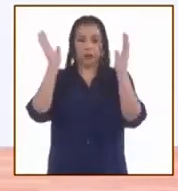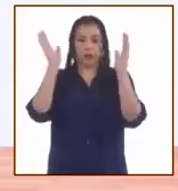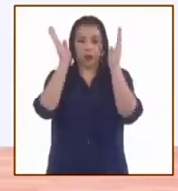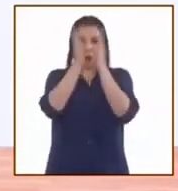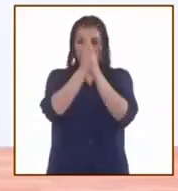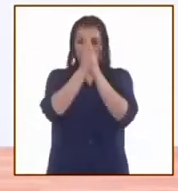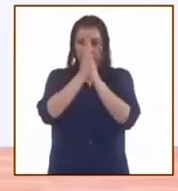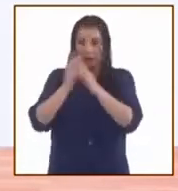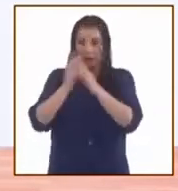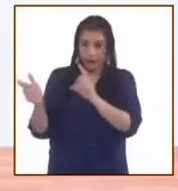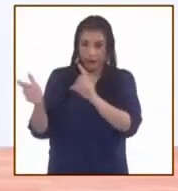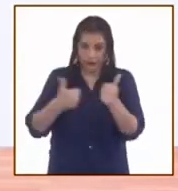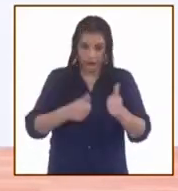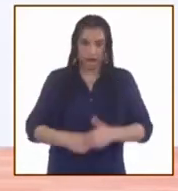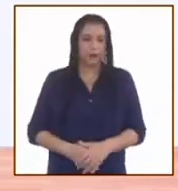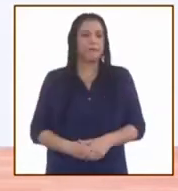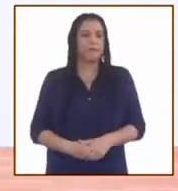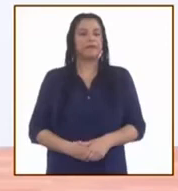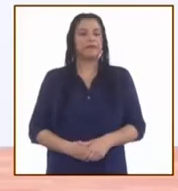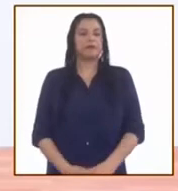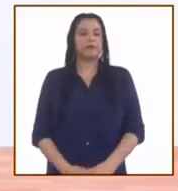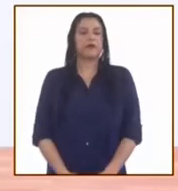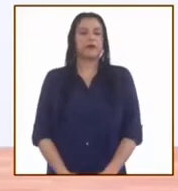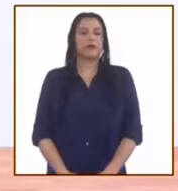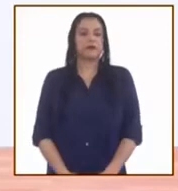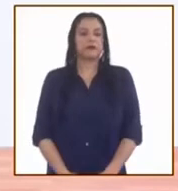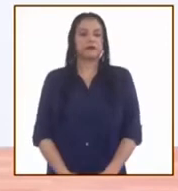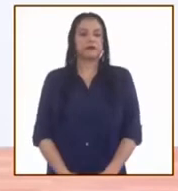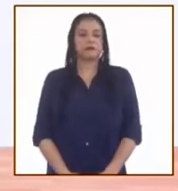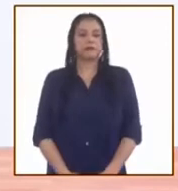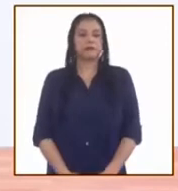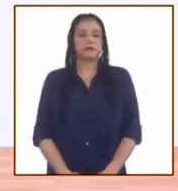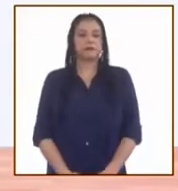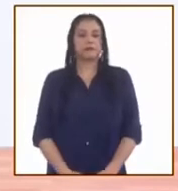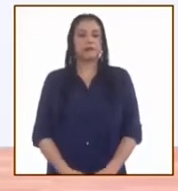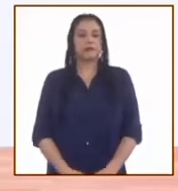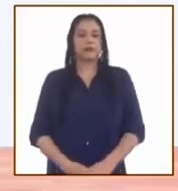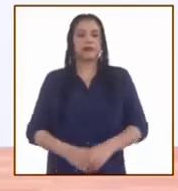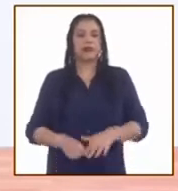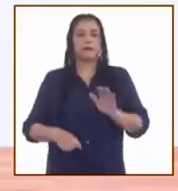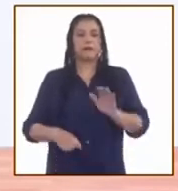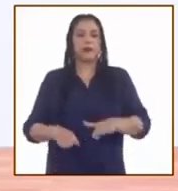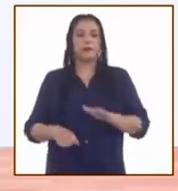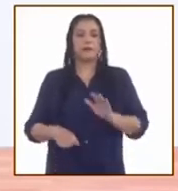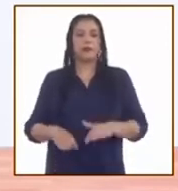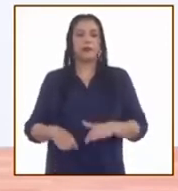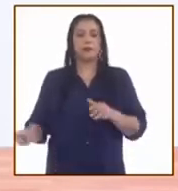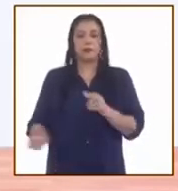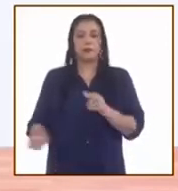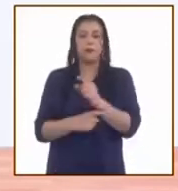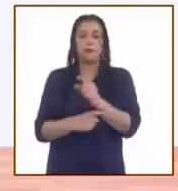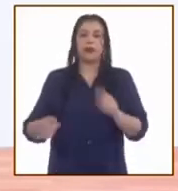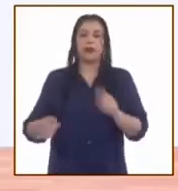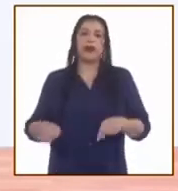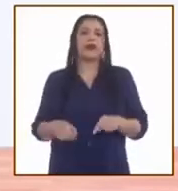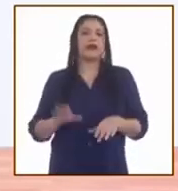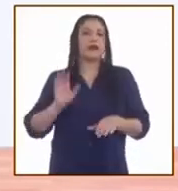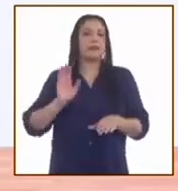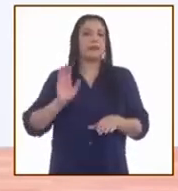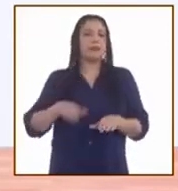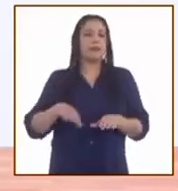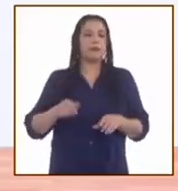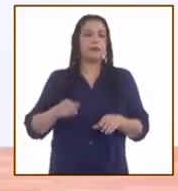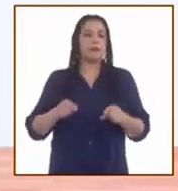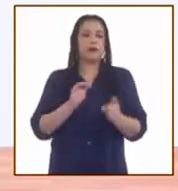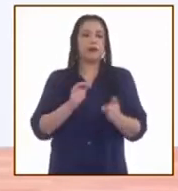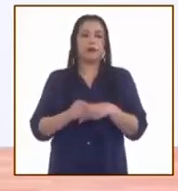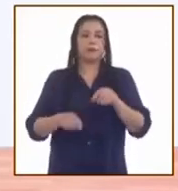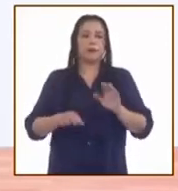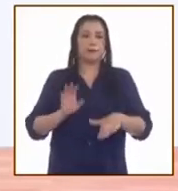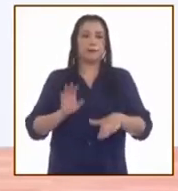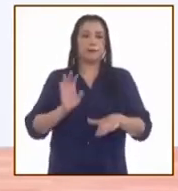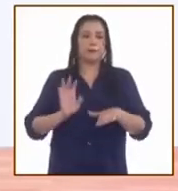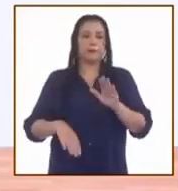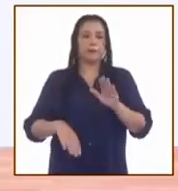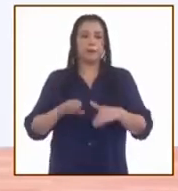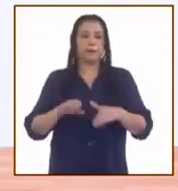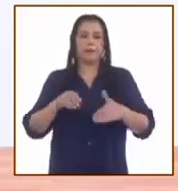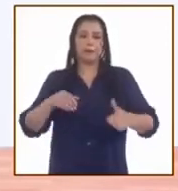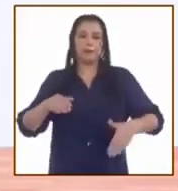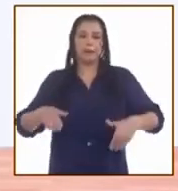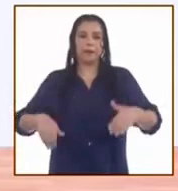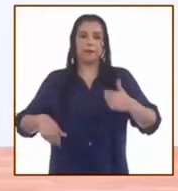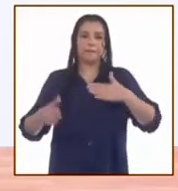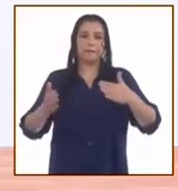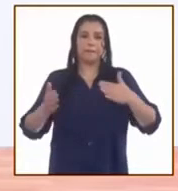Bien, ¿listos? 1, 2, 3, va. Boom, boom, ¿qué? Boom, boom, ¿qué? Y tototom, boom, boom, boom.